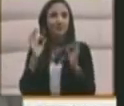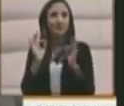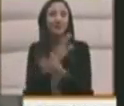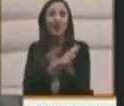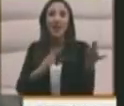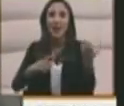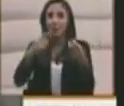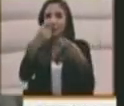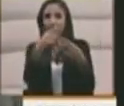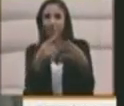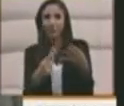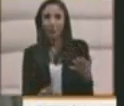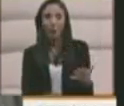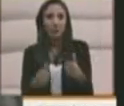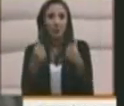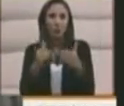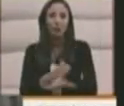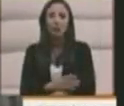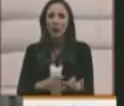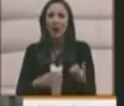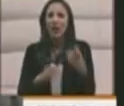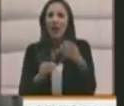jengibre, malojillo,